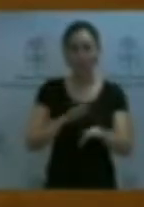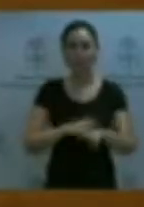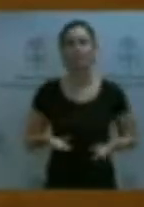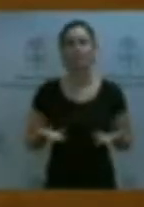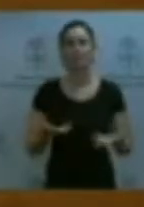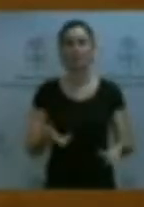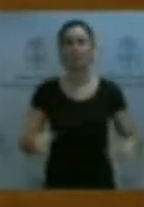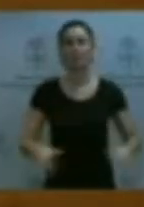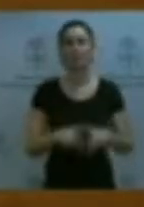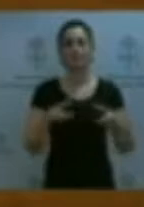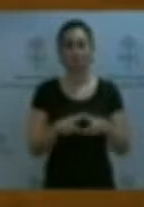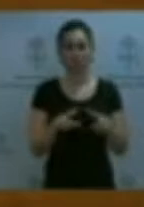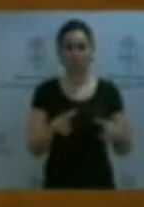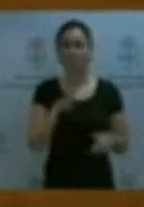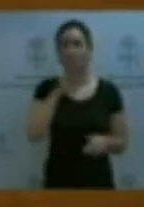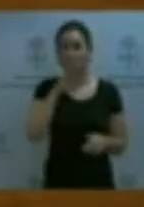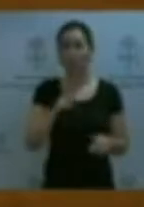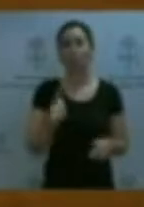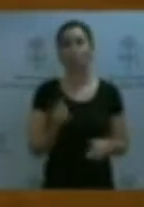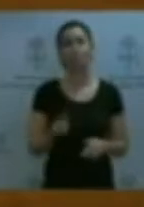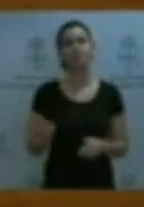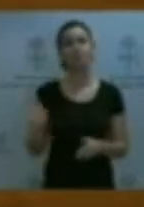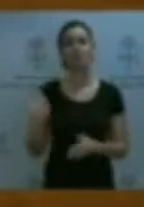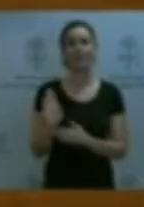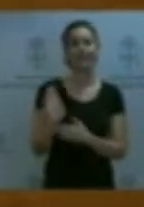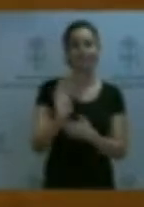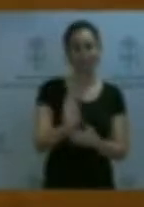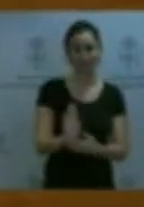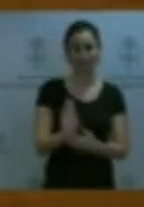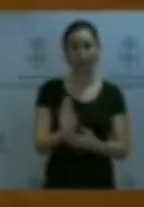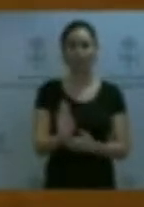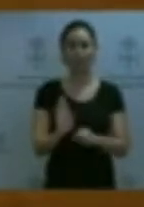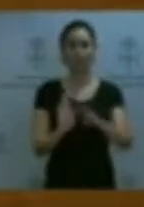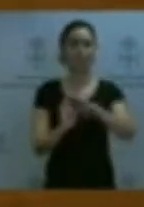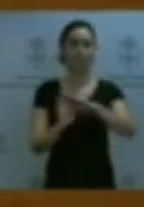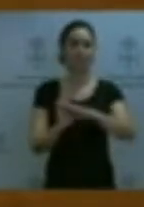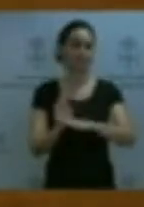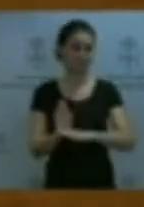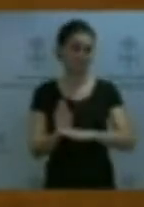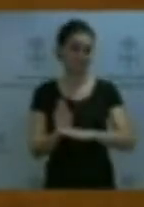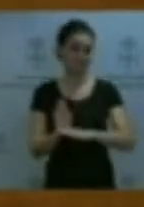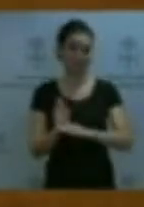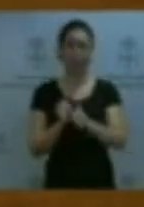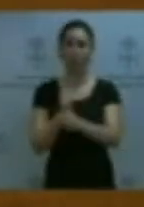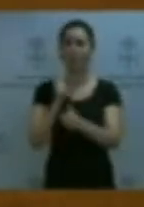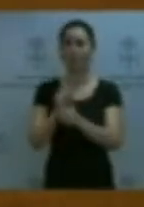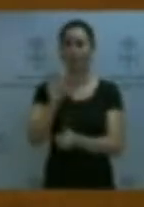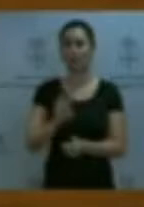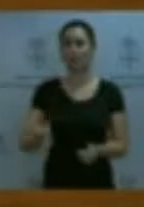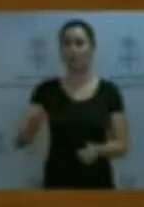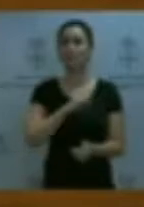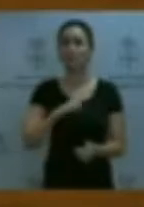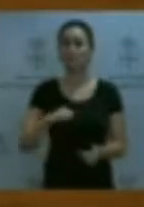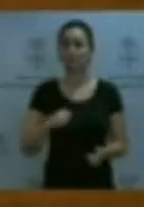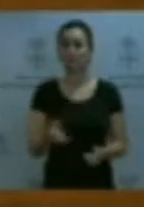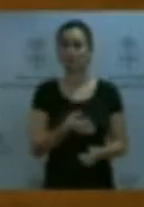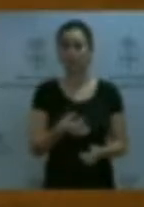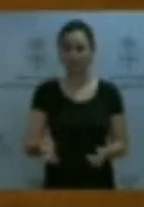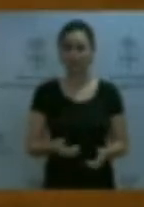representamos las medidas modernas que están ofreciendo desde otras comunidades autónomas. Y esta es naturalmente